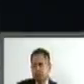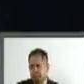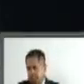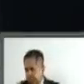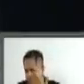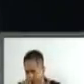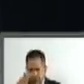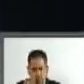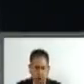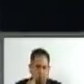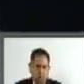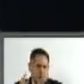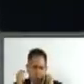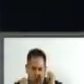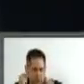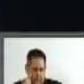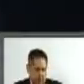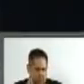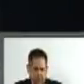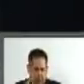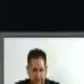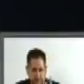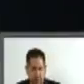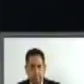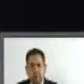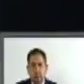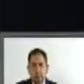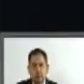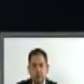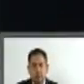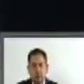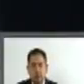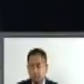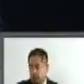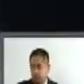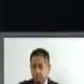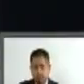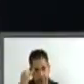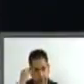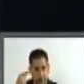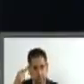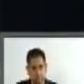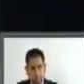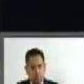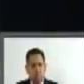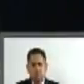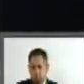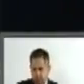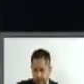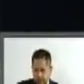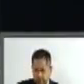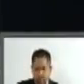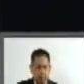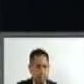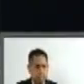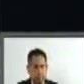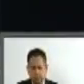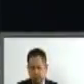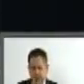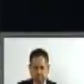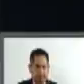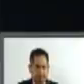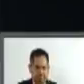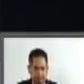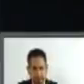académicos o turísticos. En relación con el primer aspecto, el laboral, el programa de